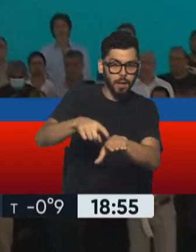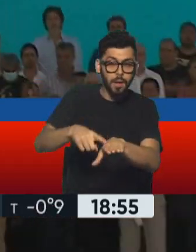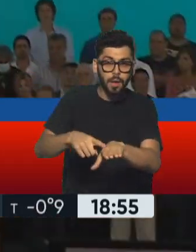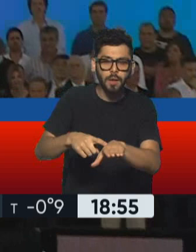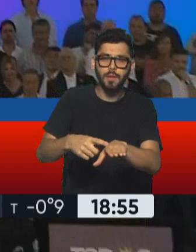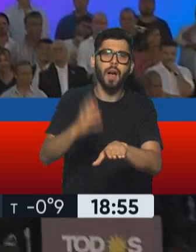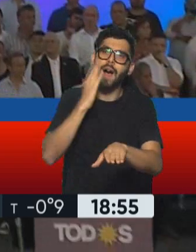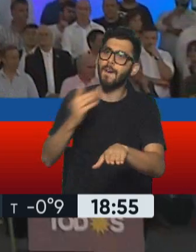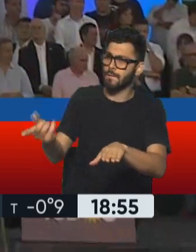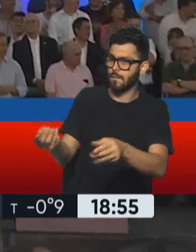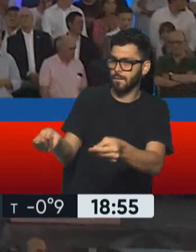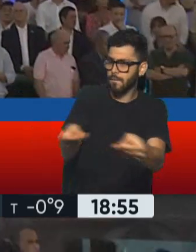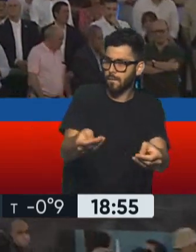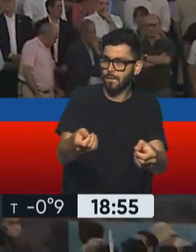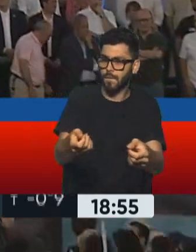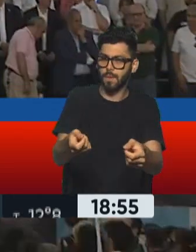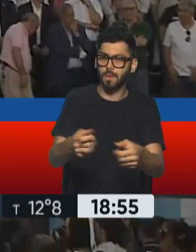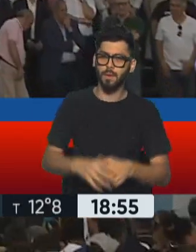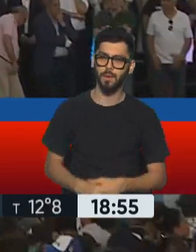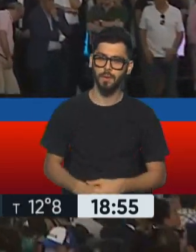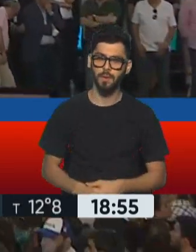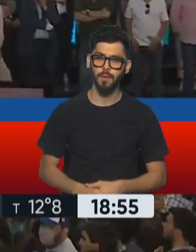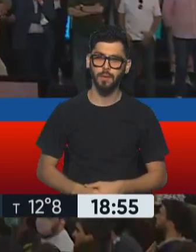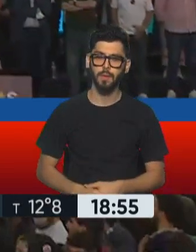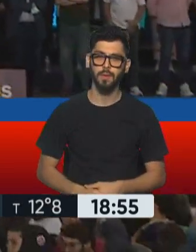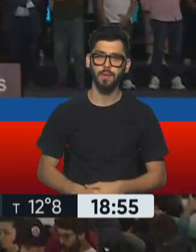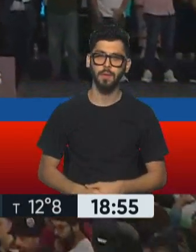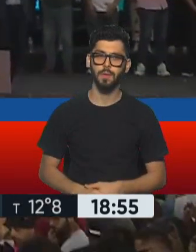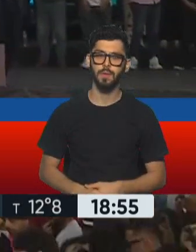A ver, una camilla acá, podemos tener a...